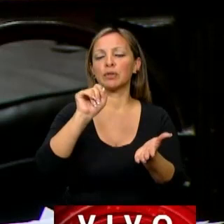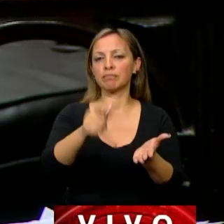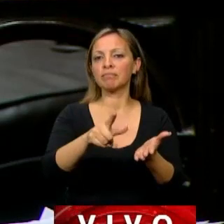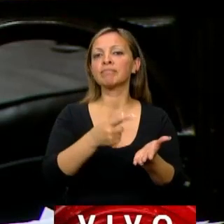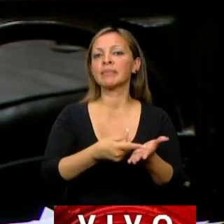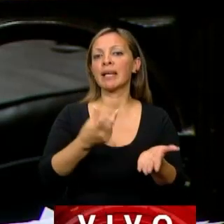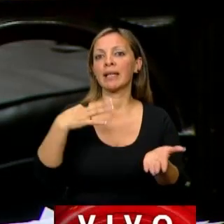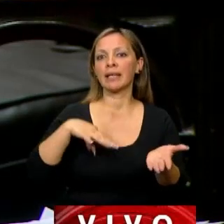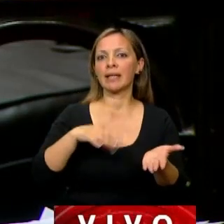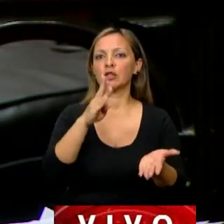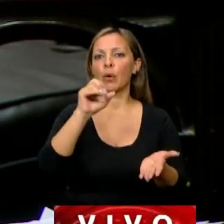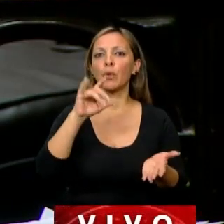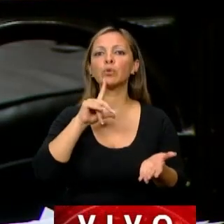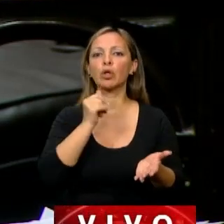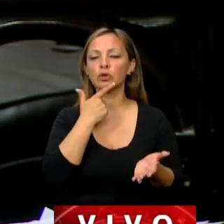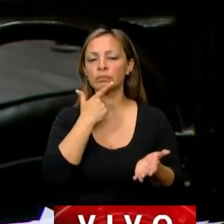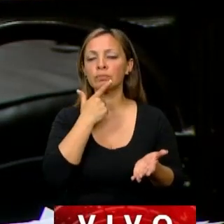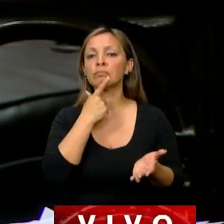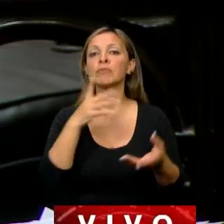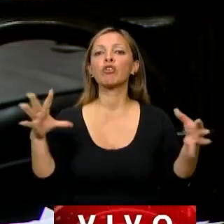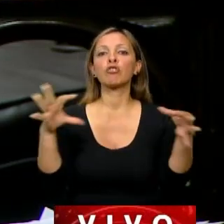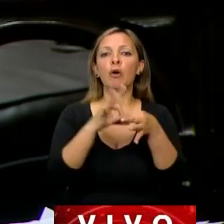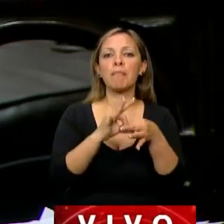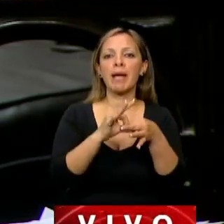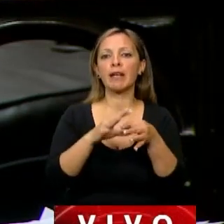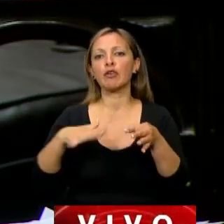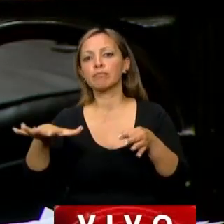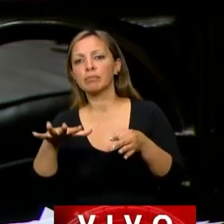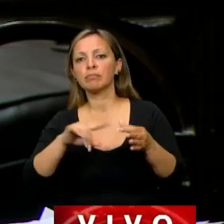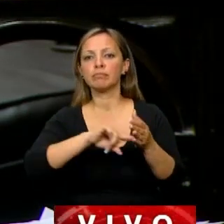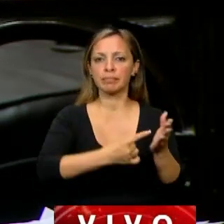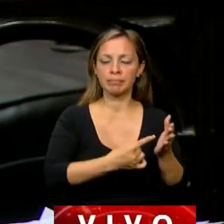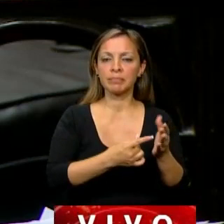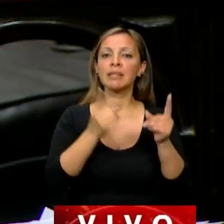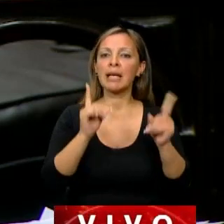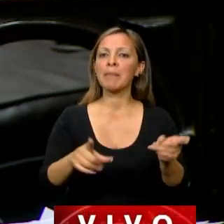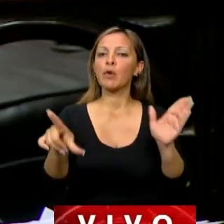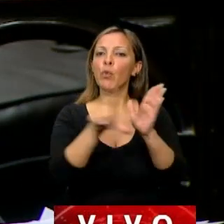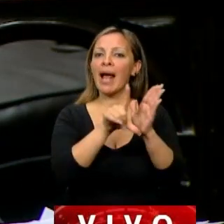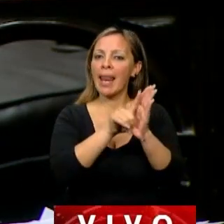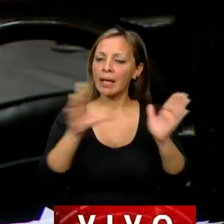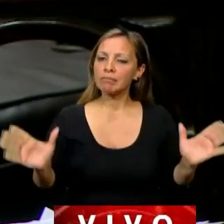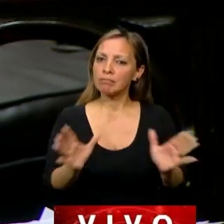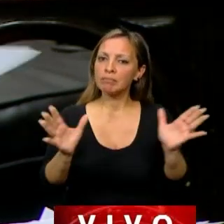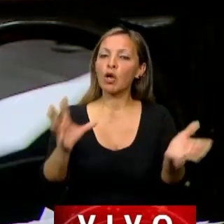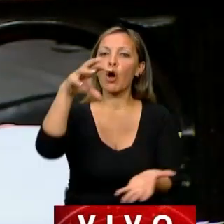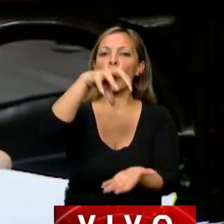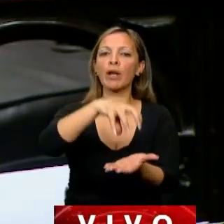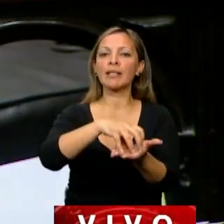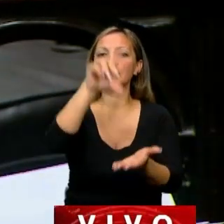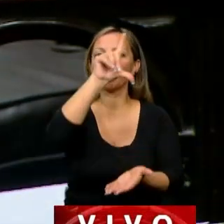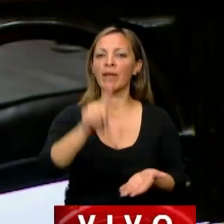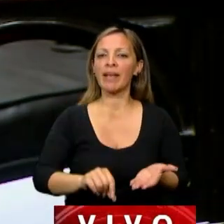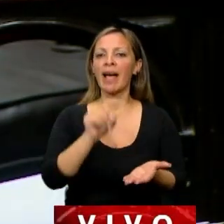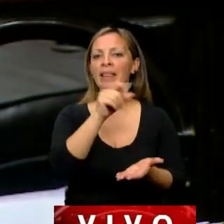convenio multilateral impulsar una ley que fortalezca el organismo federal de evaluación de